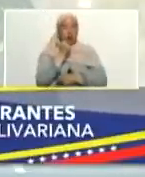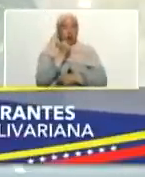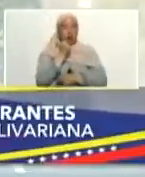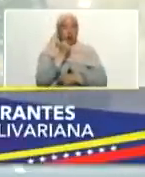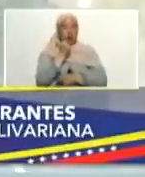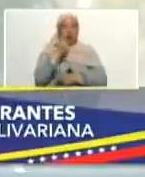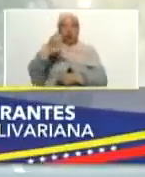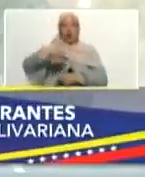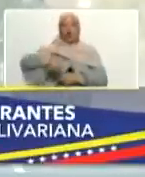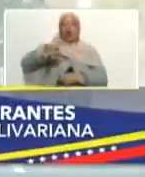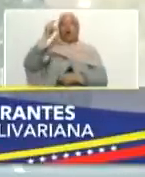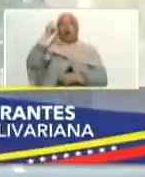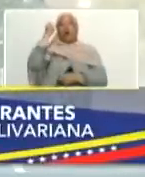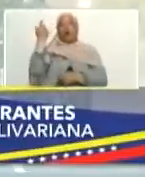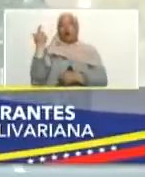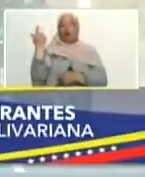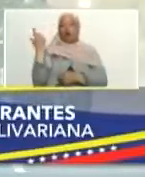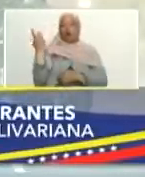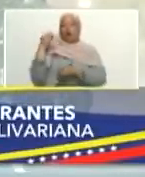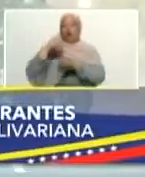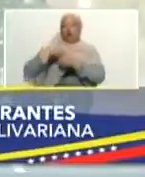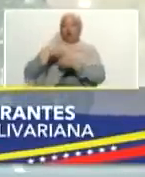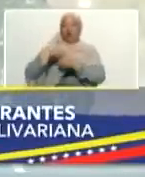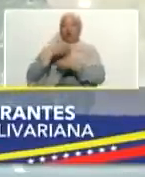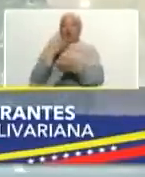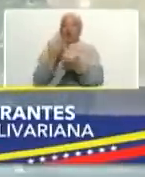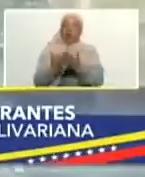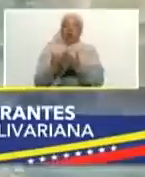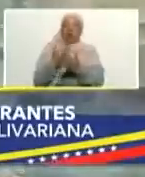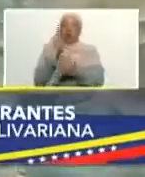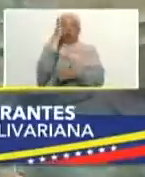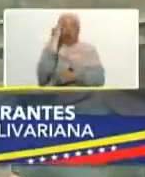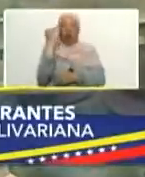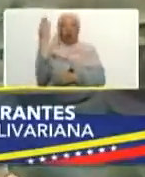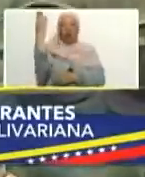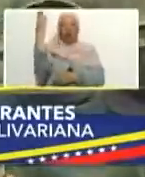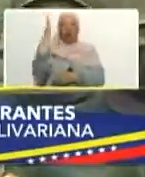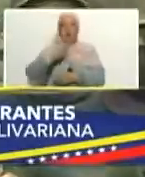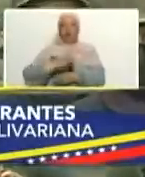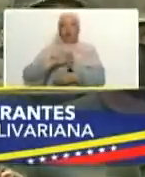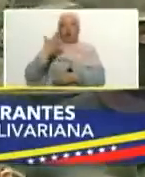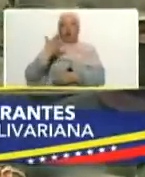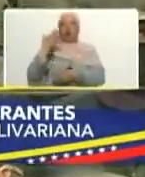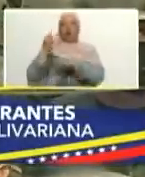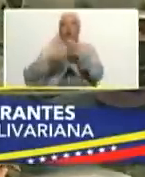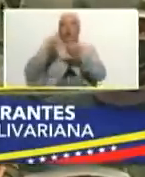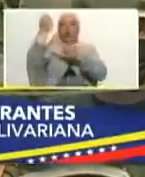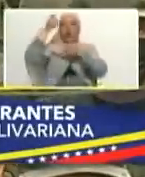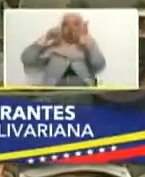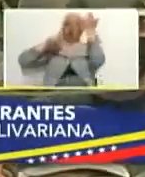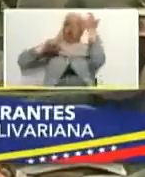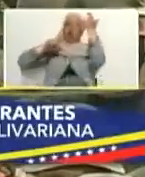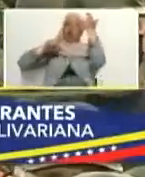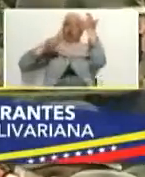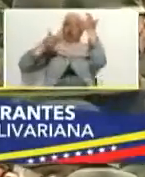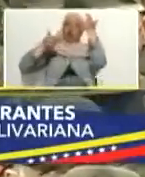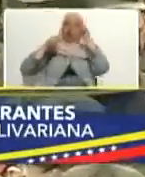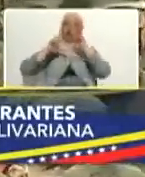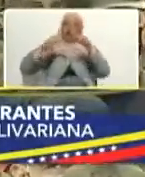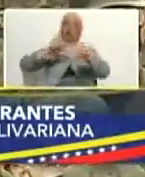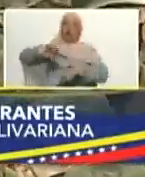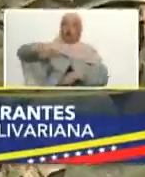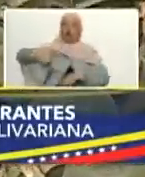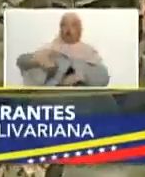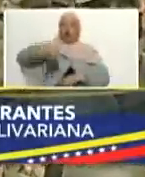Y yo digo dentro de mí, gracias a Dios, tuvimos un comandante Hugo Chávez que refundó nuestras